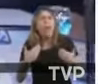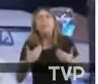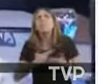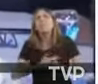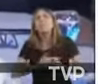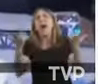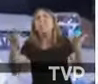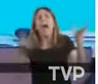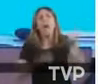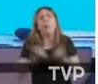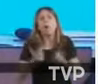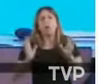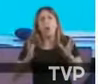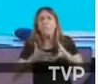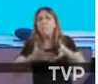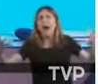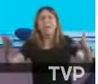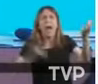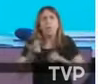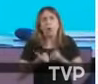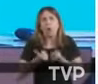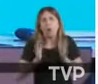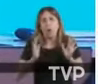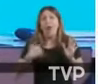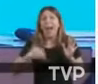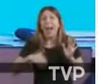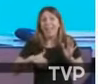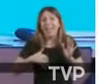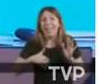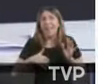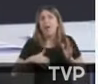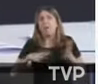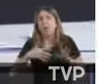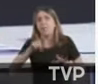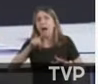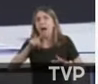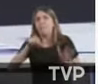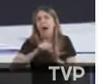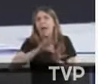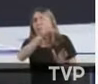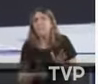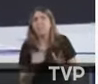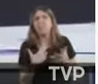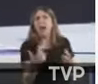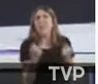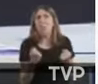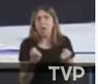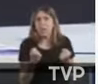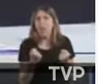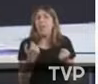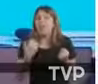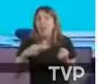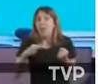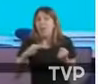todo el arco dirigencial y que la Argentina actúe como un Estado-Nación más fuerte. Y hay que estar a la altura de las